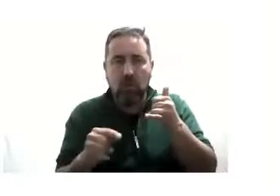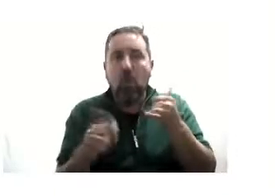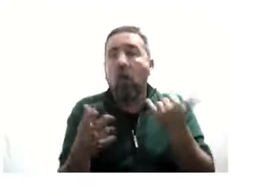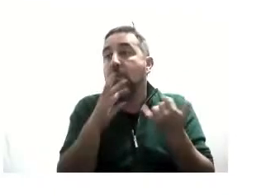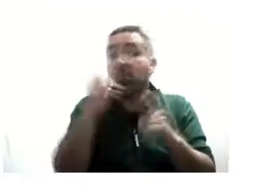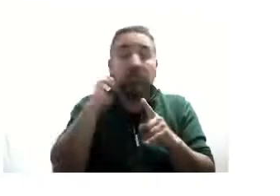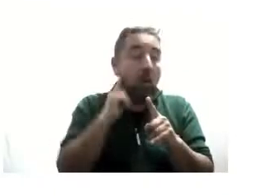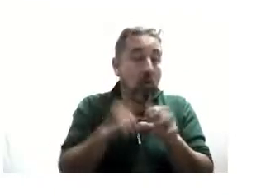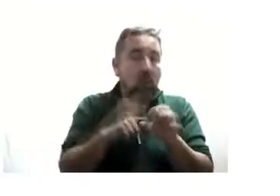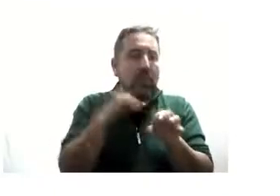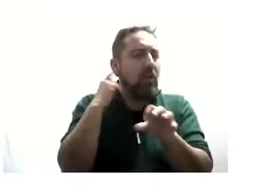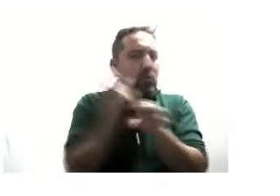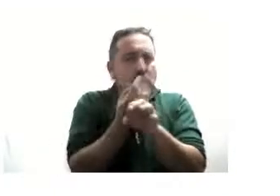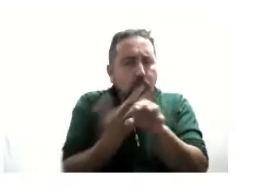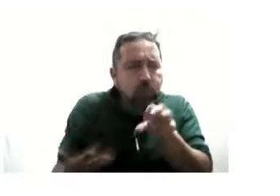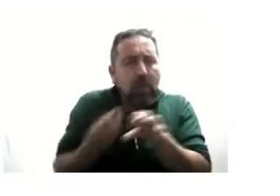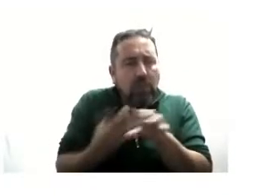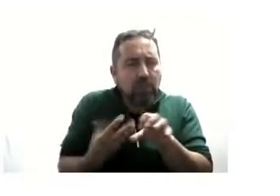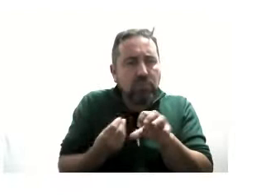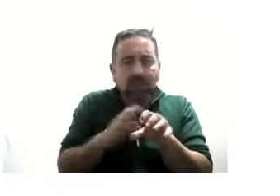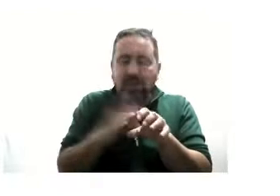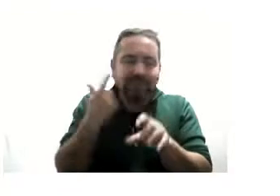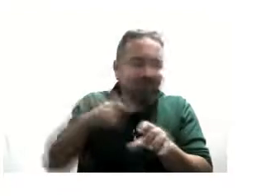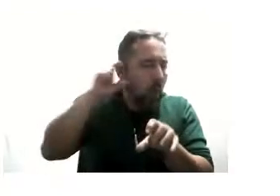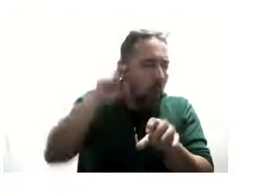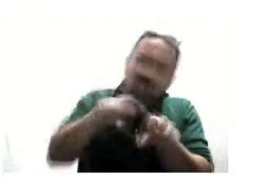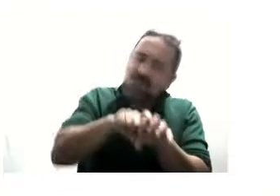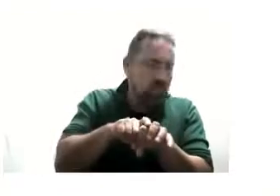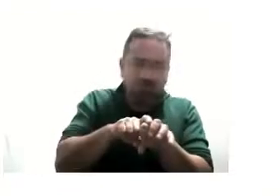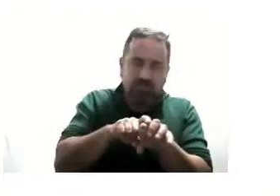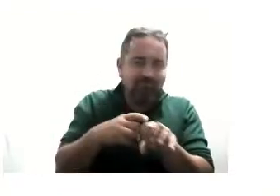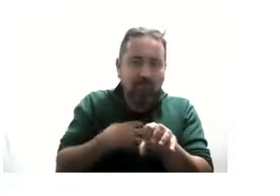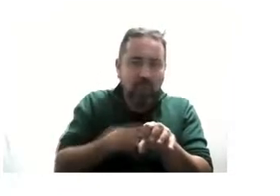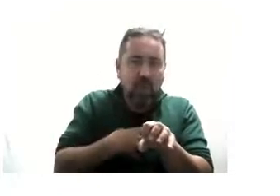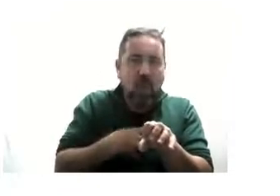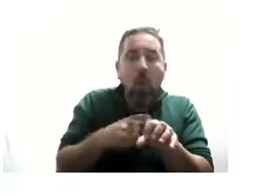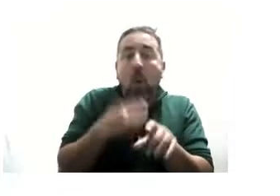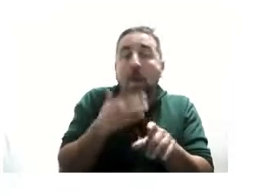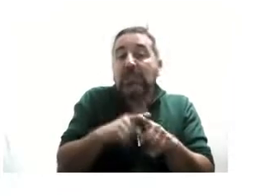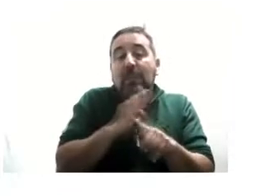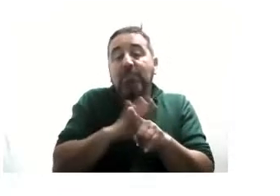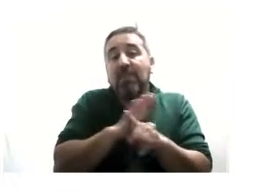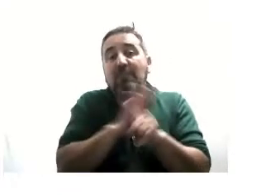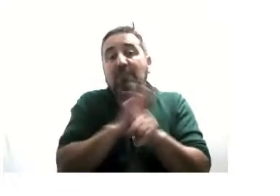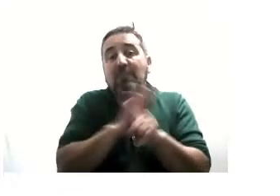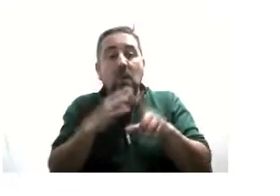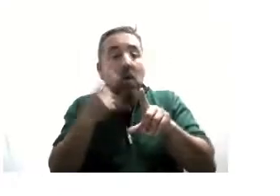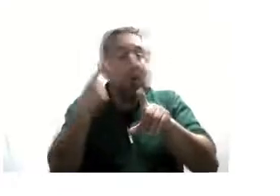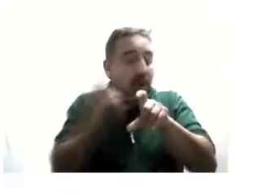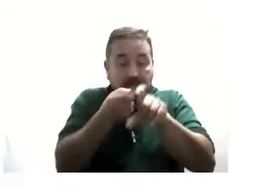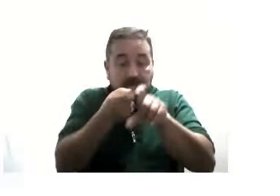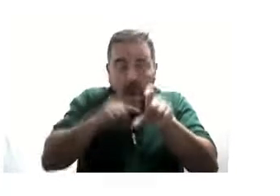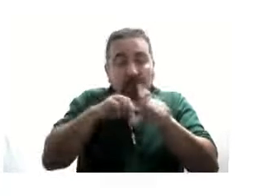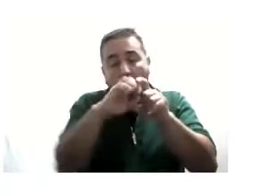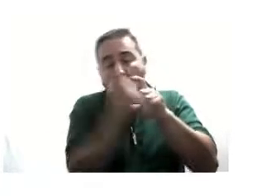un oído que supura mucho y nos impide poner un audífono, o bien una malformación como alguien que no tiene pabellón auditivo, no tiene conducto